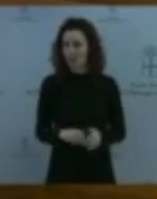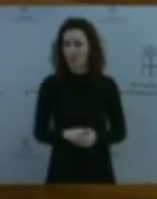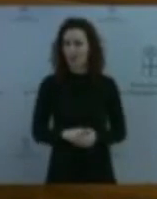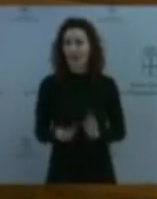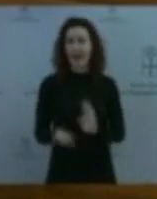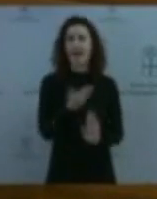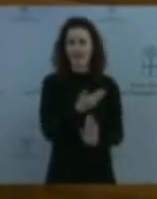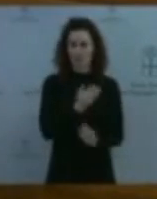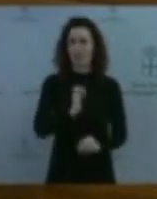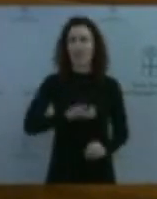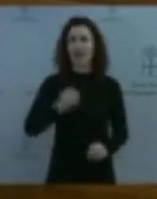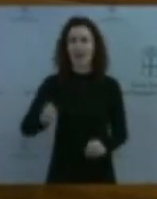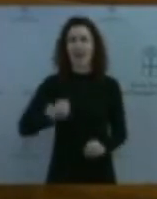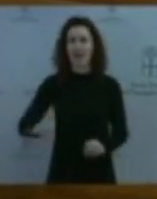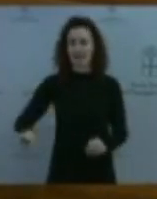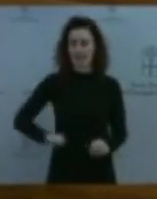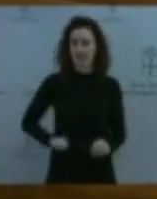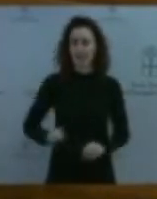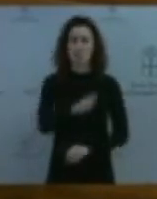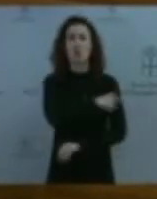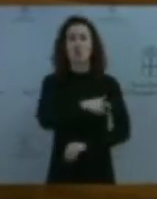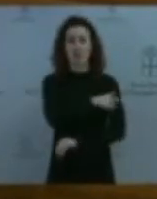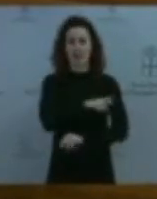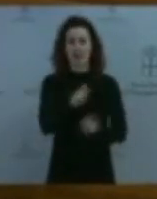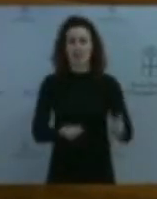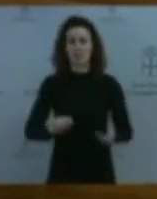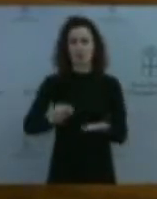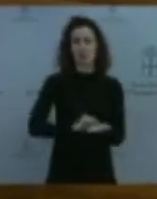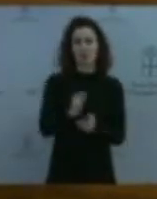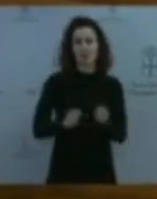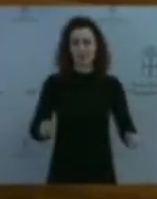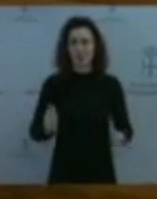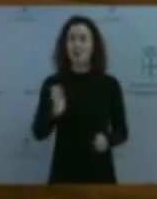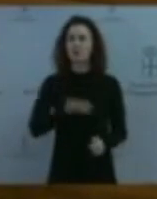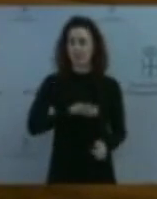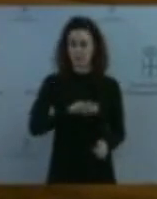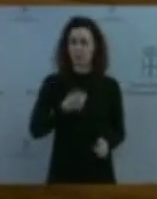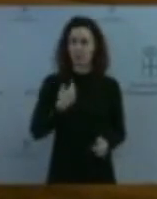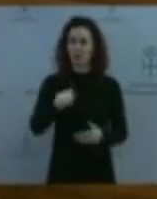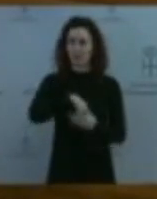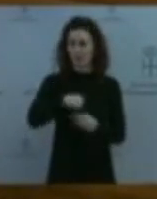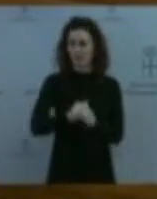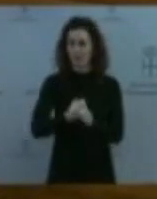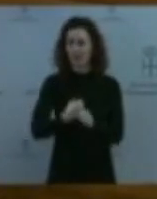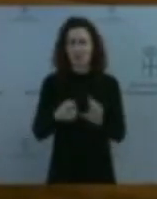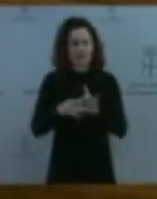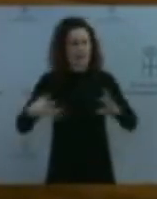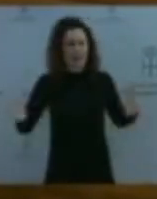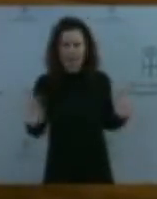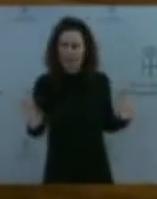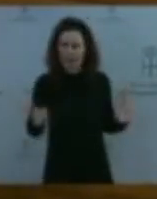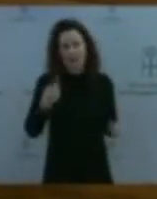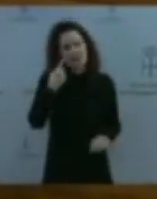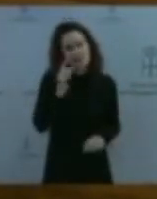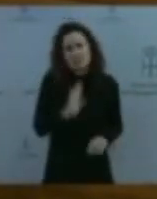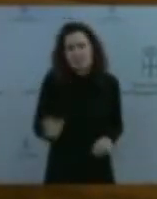de personal de un ayuntamiento. Y sé, y fíjese, no tiene nada que ver, puede ser mantener el mismo nivel de funcionarios, sé que por la propia evolución